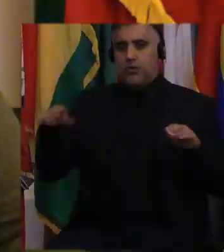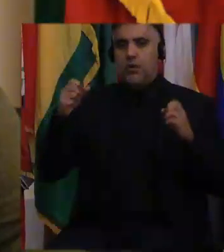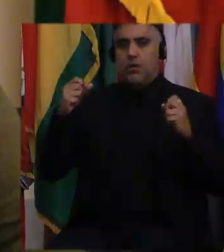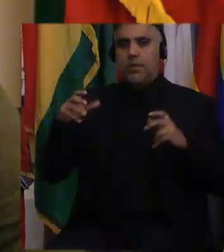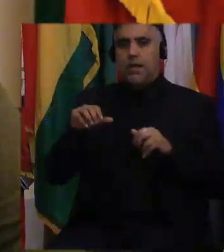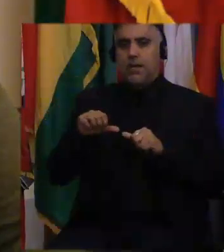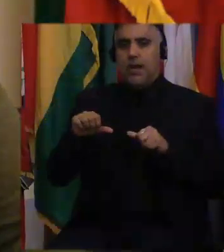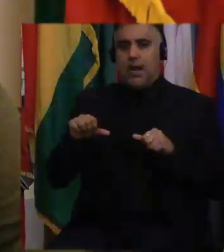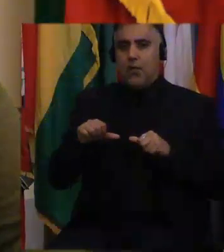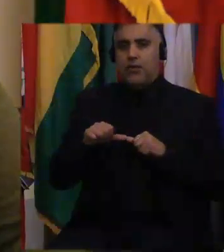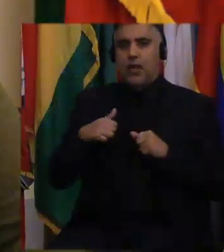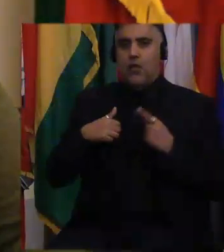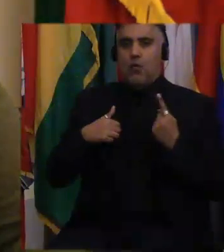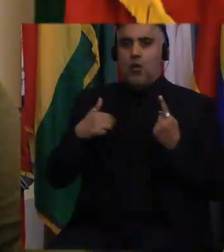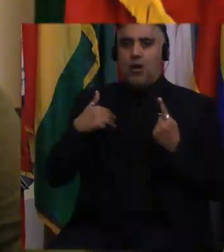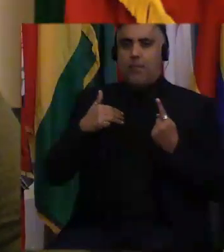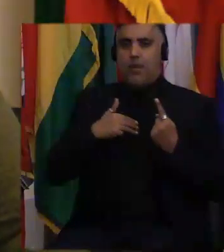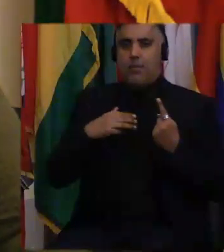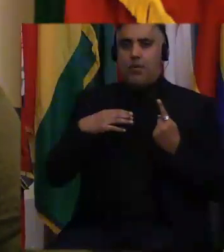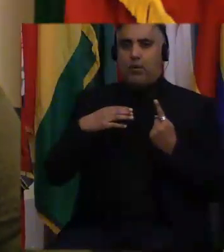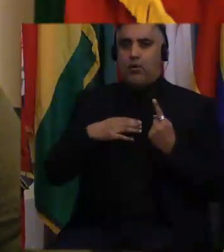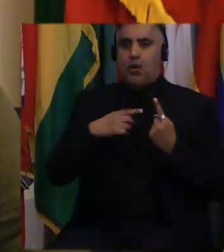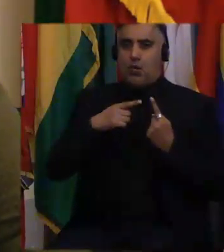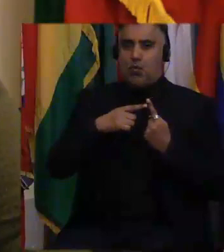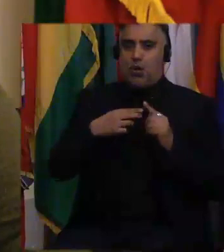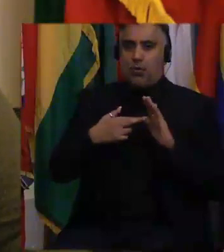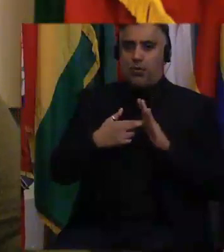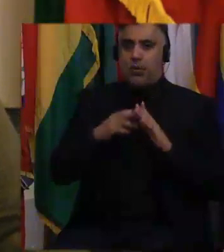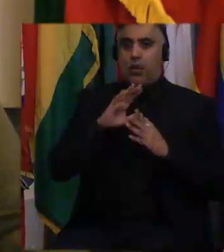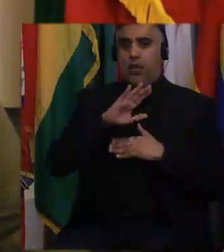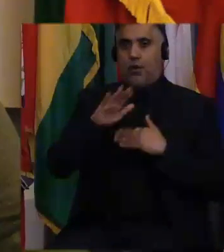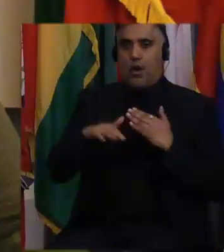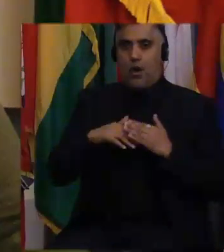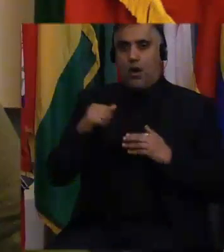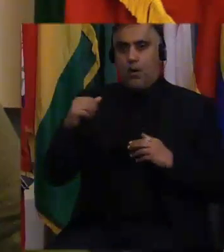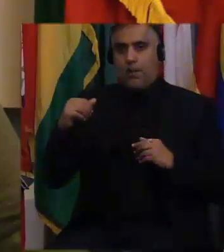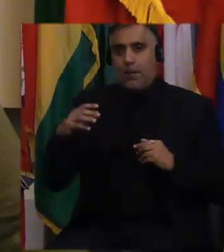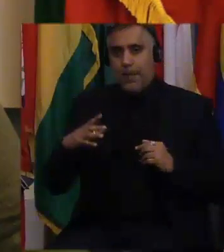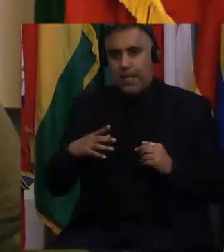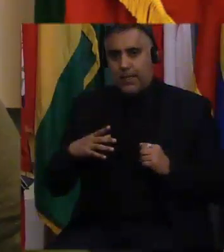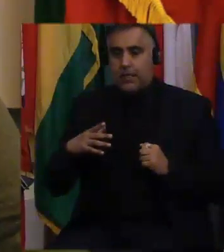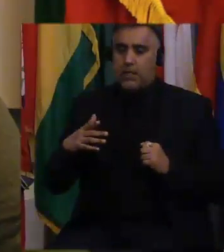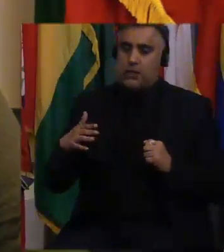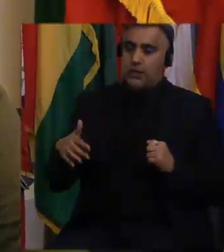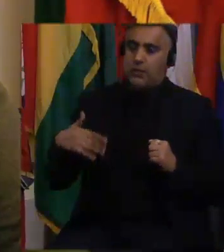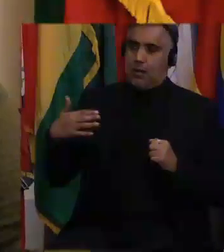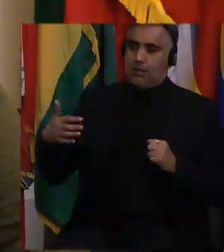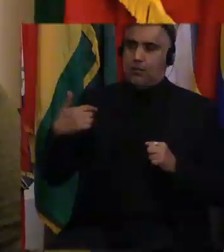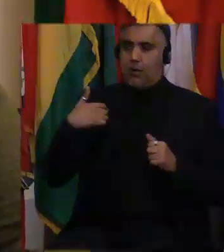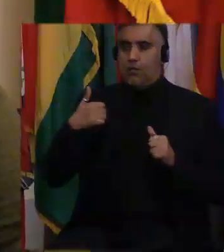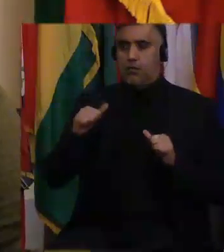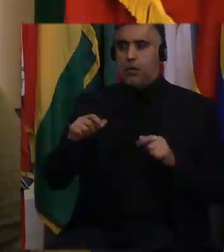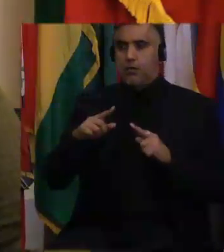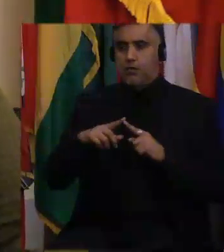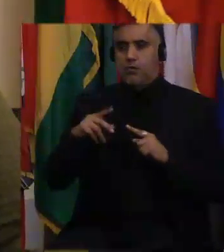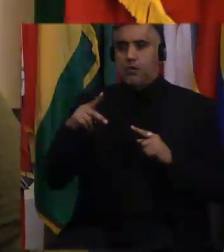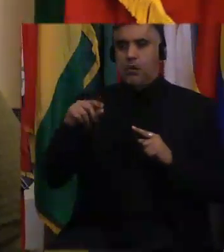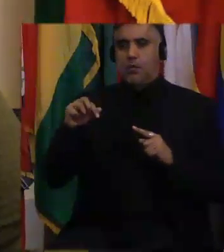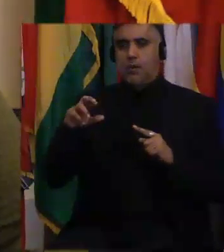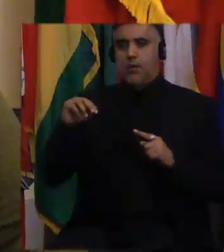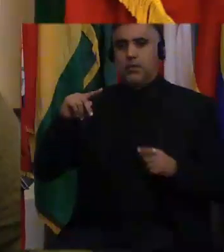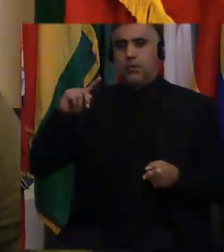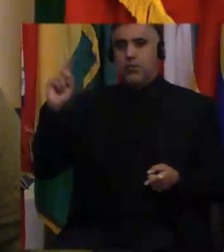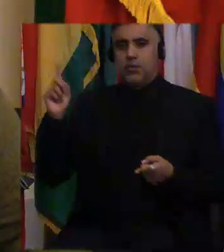Entonces, cuando pasamos de las cuotas a la paridad, bajamos la representación de las mujeres. Entonces, uno de los